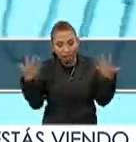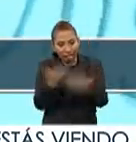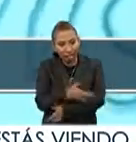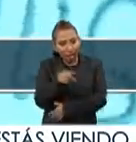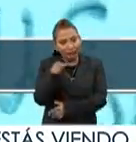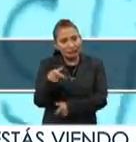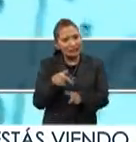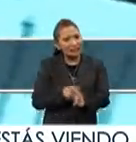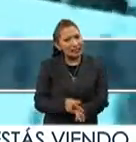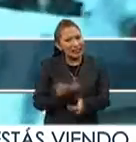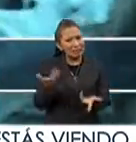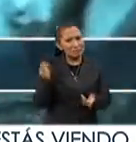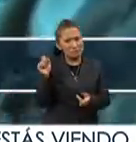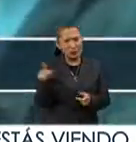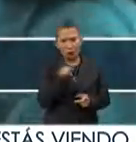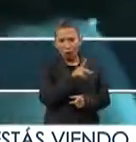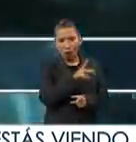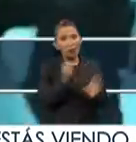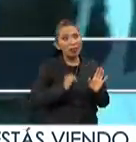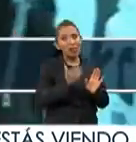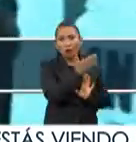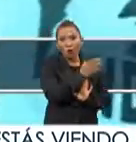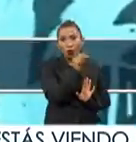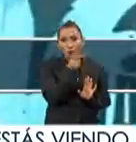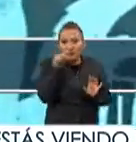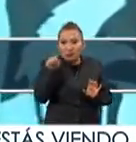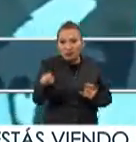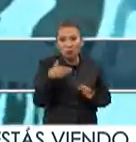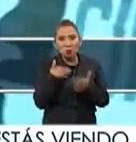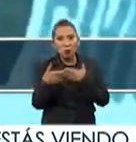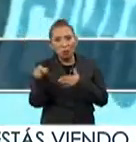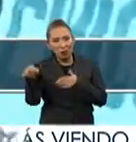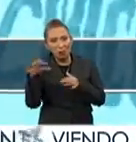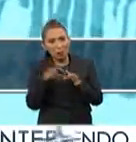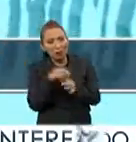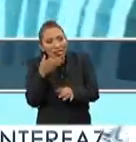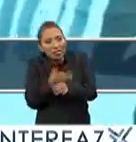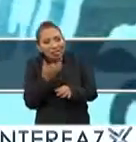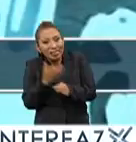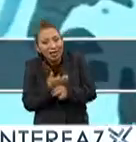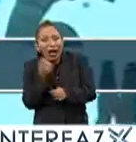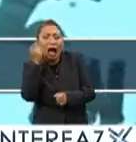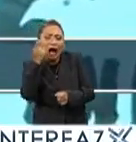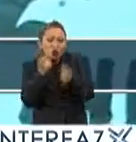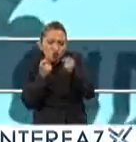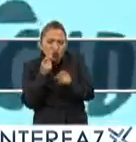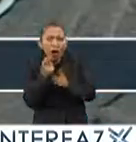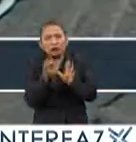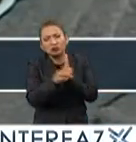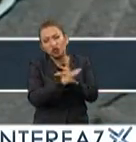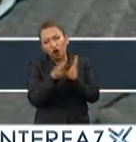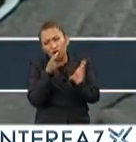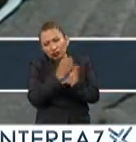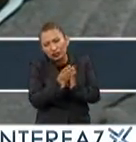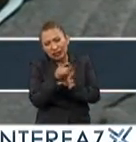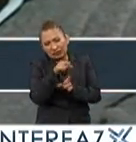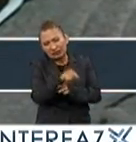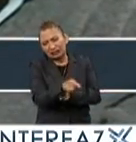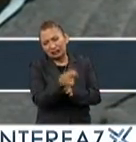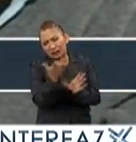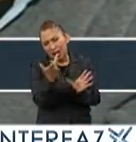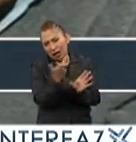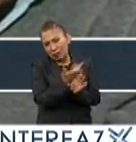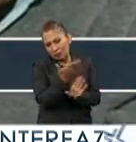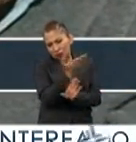sorprende que siga manteniendo, digamos, viva esa prosa, ese humor, aunque algunos referentes no los tengamos muy claros,